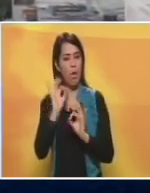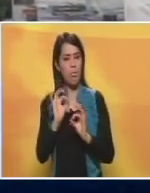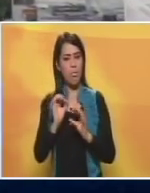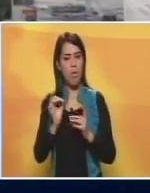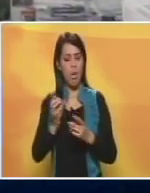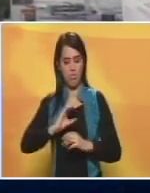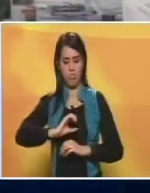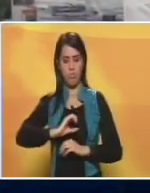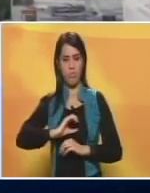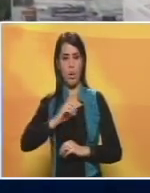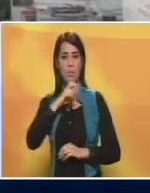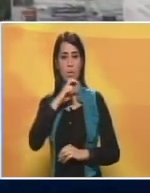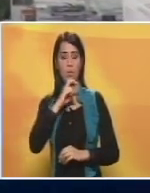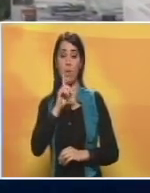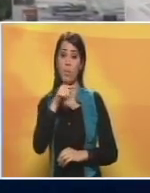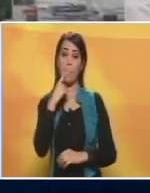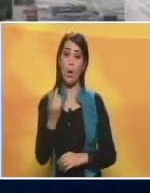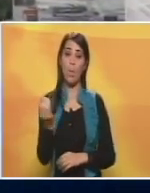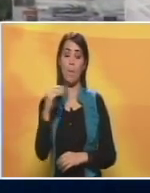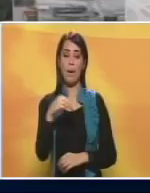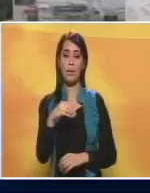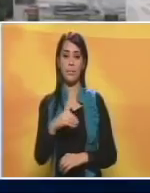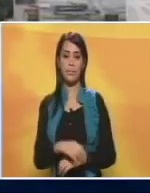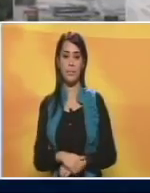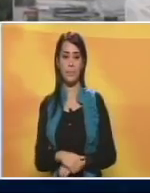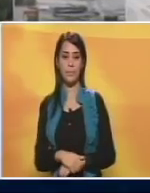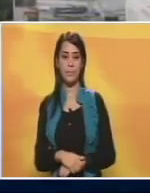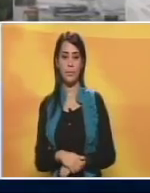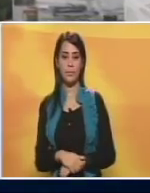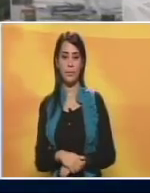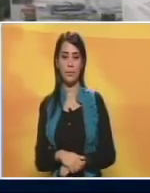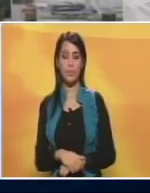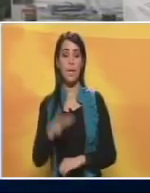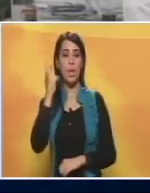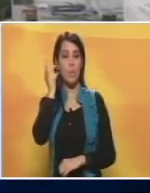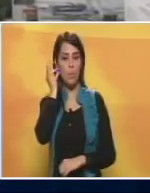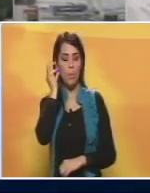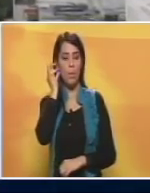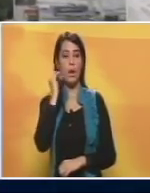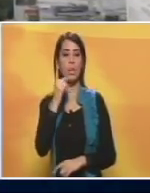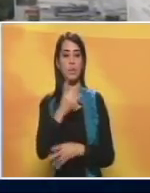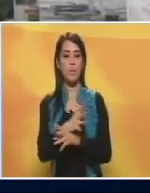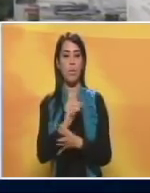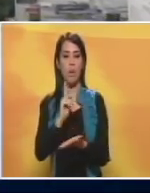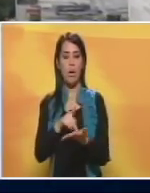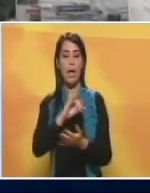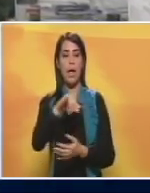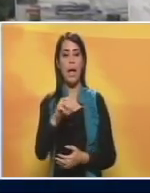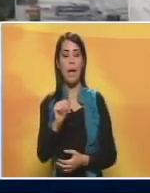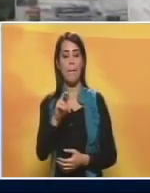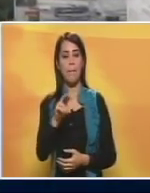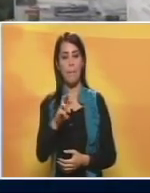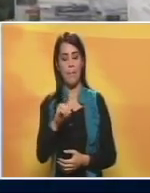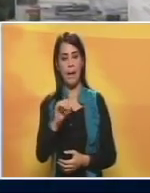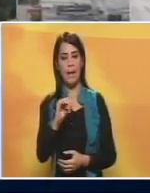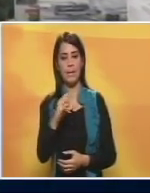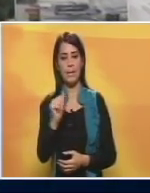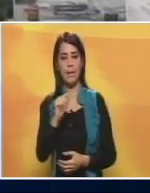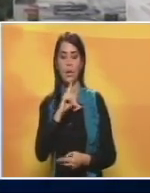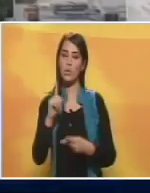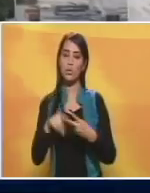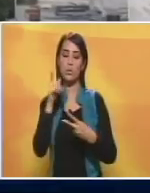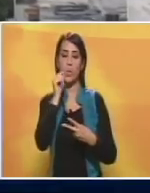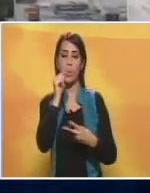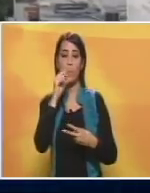Y también podrían sumarse otras medallas en el rugby sevens. En el femenino se va a jugar ante Jamaica, en el masculino se va a jugar